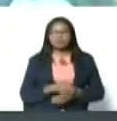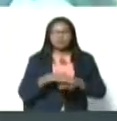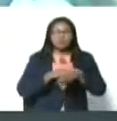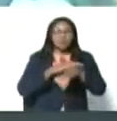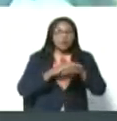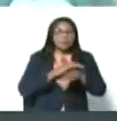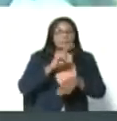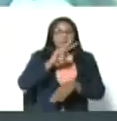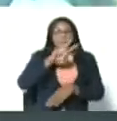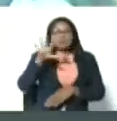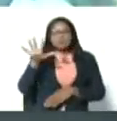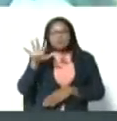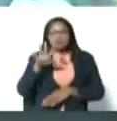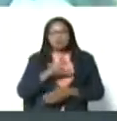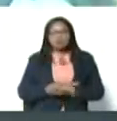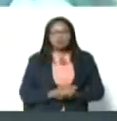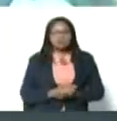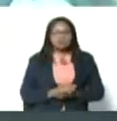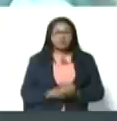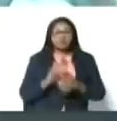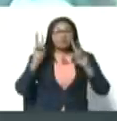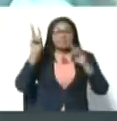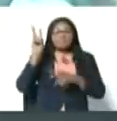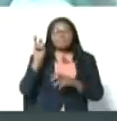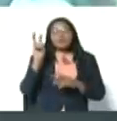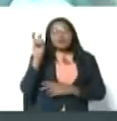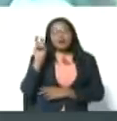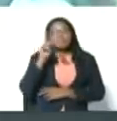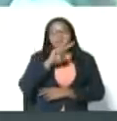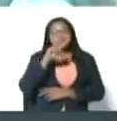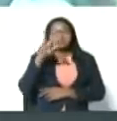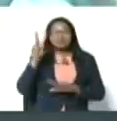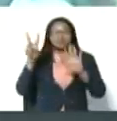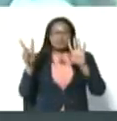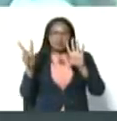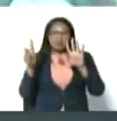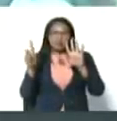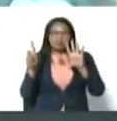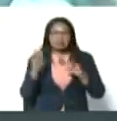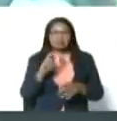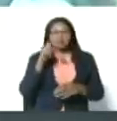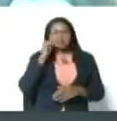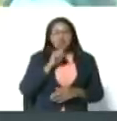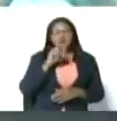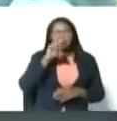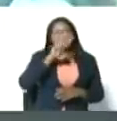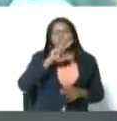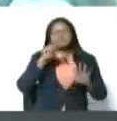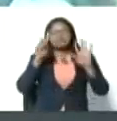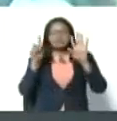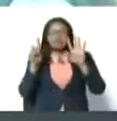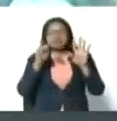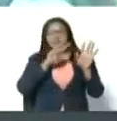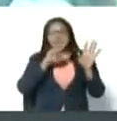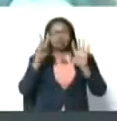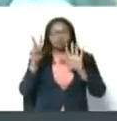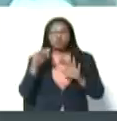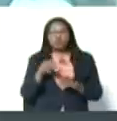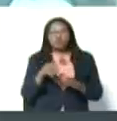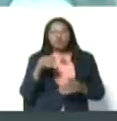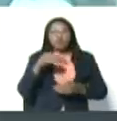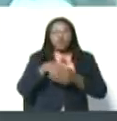jueves 25, viernes 26, sábado 27 y domingo 28, cuarentena